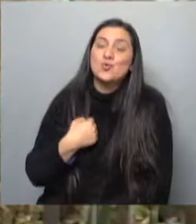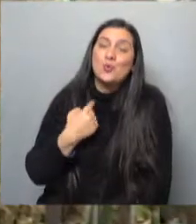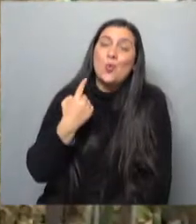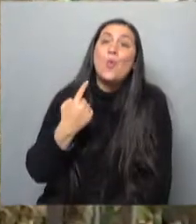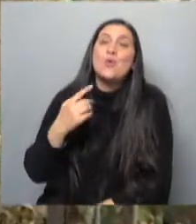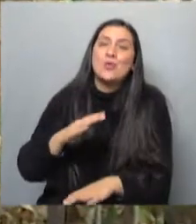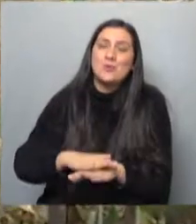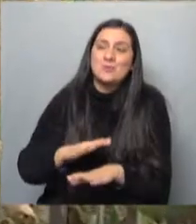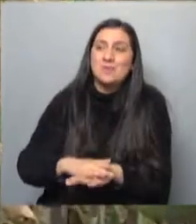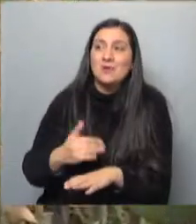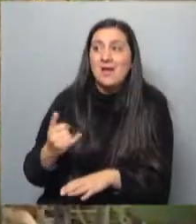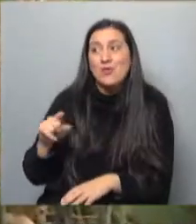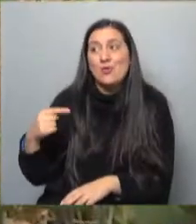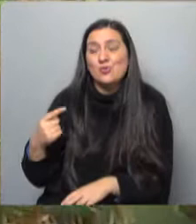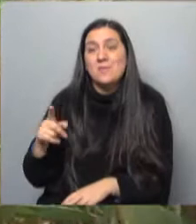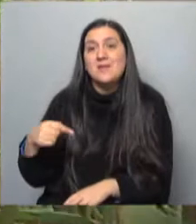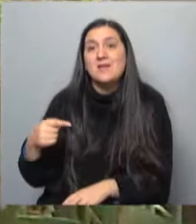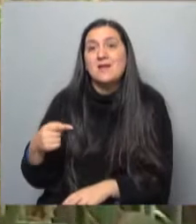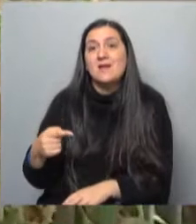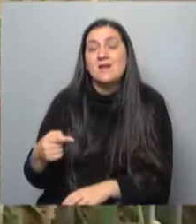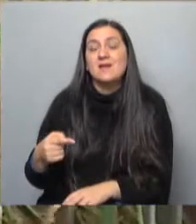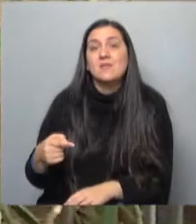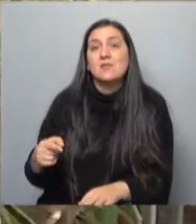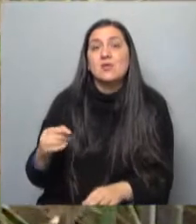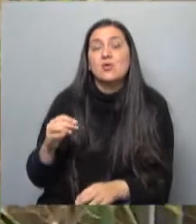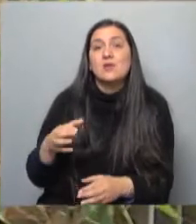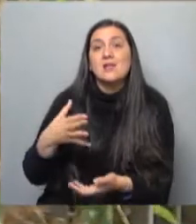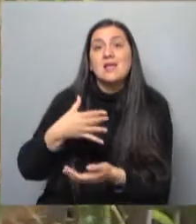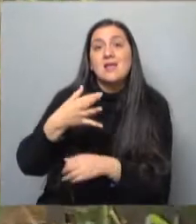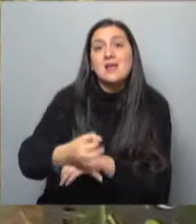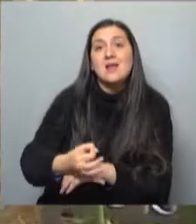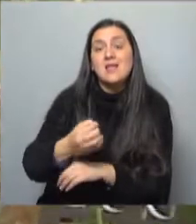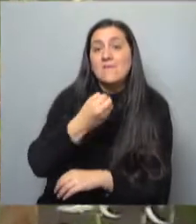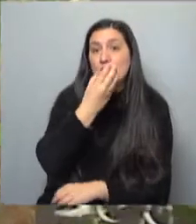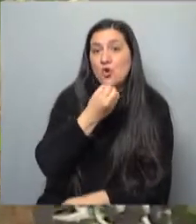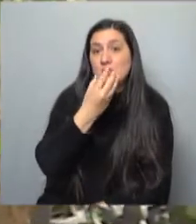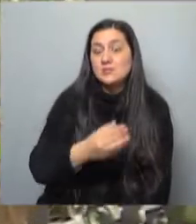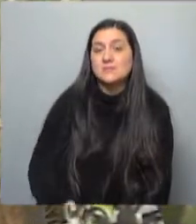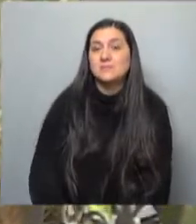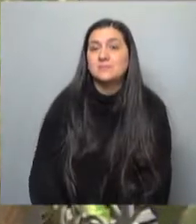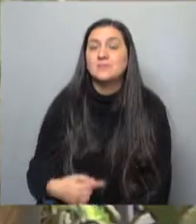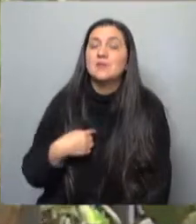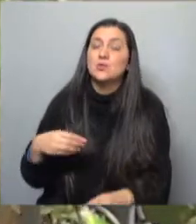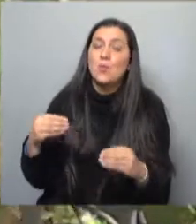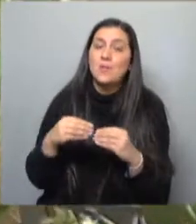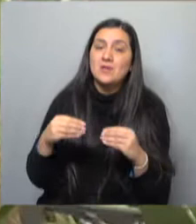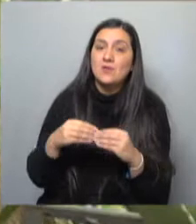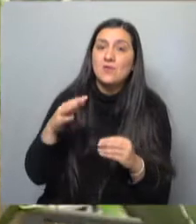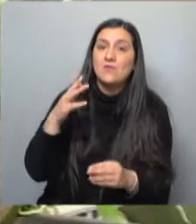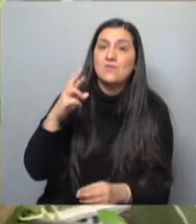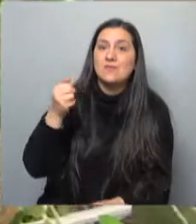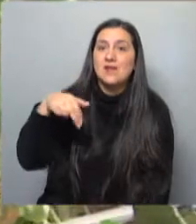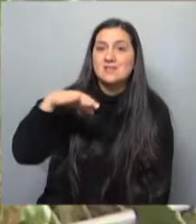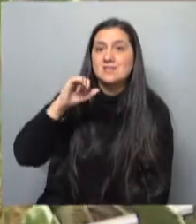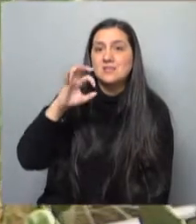estar, mañana estaré yo con Isla de Flores y bueno, mis compañeros de Isla de Flores, Francisco Echenique,